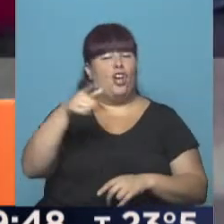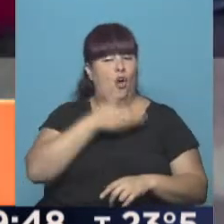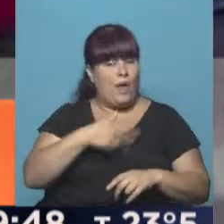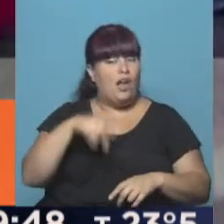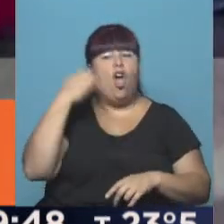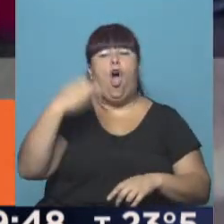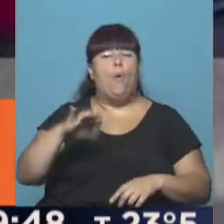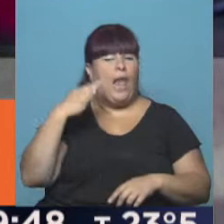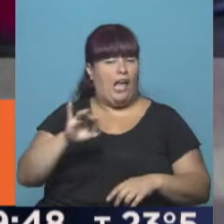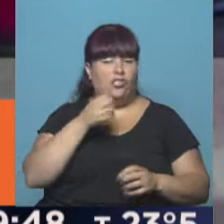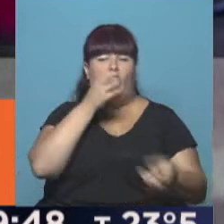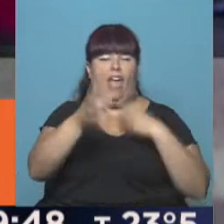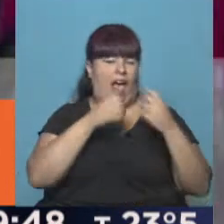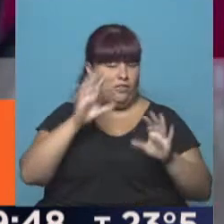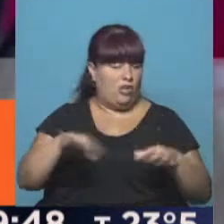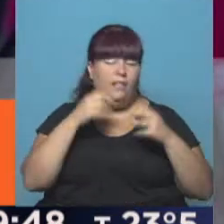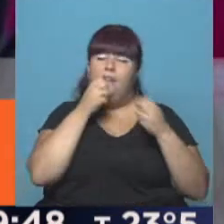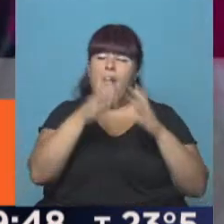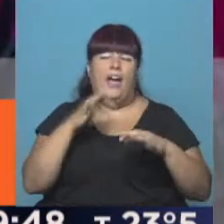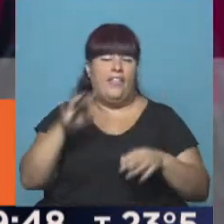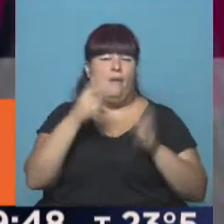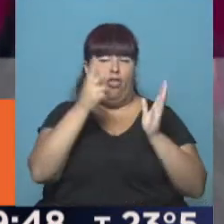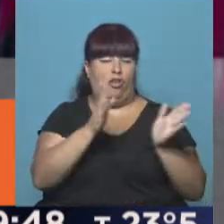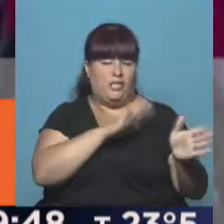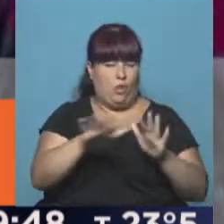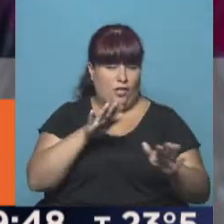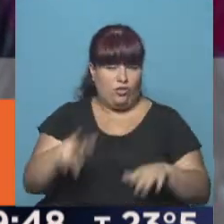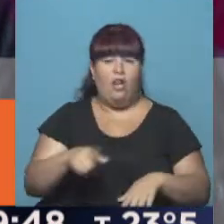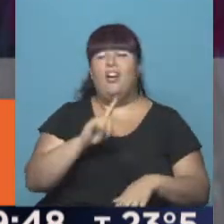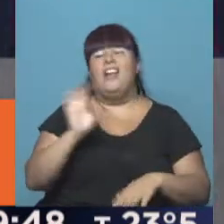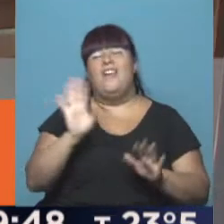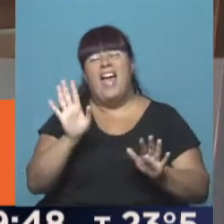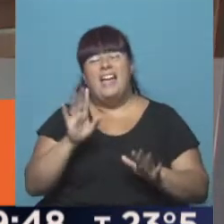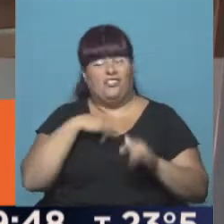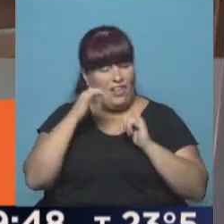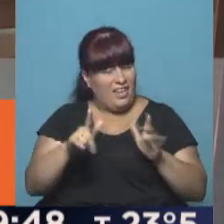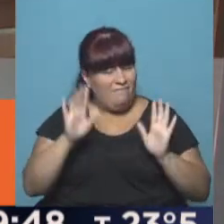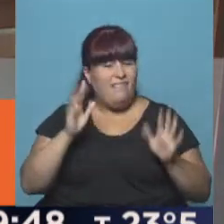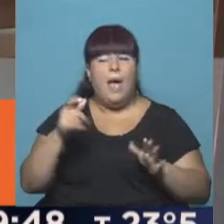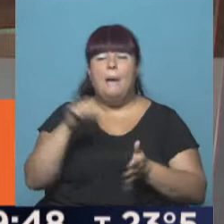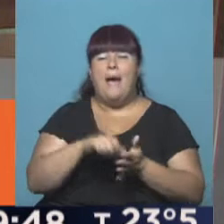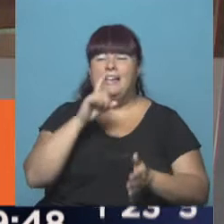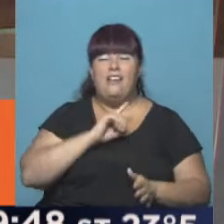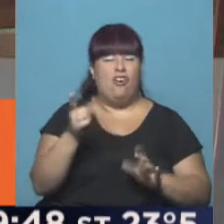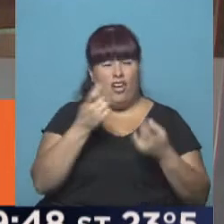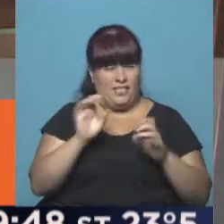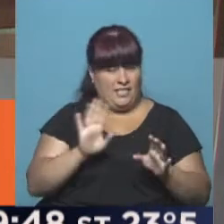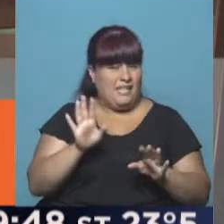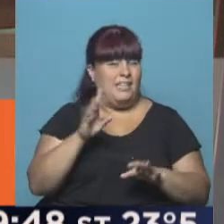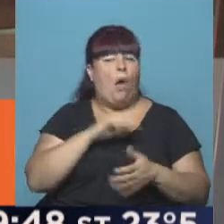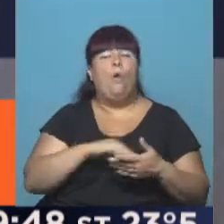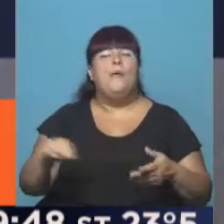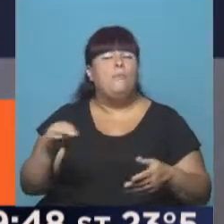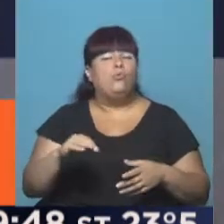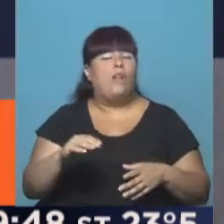y la obligación de hacer su descargo. Ese descargo tiene que ser en dos planos. Y no hace falta, es más, yo diría que en los países serios no hace falta. Nunca un